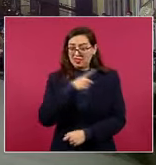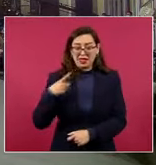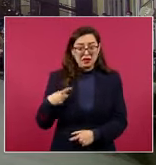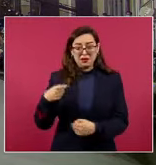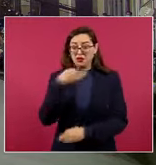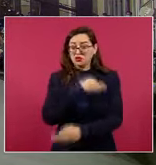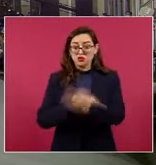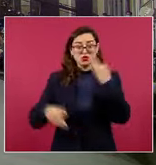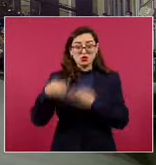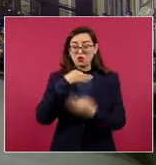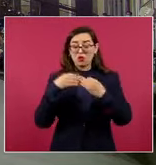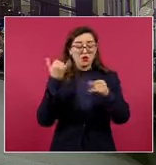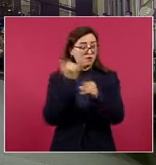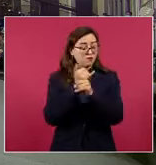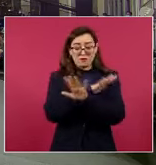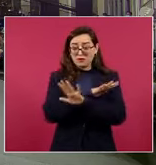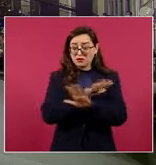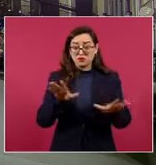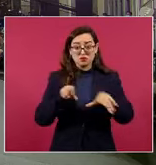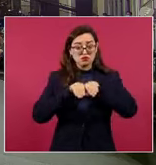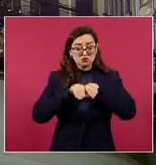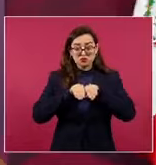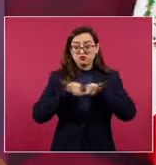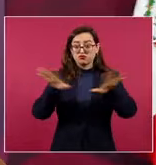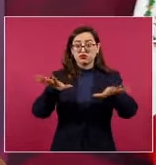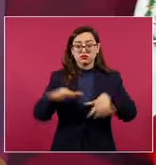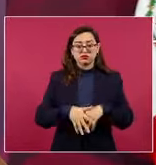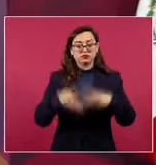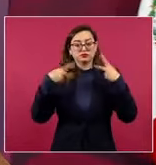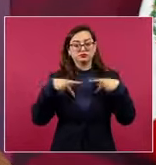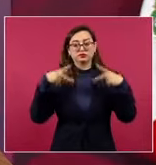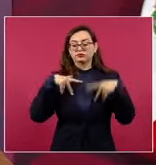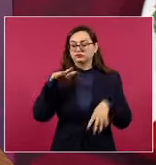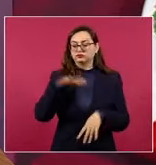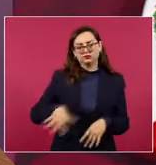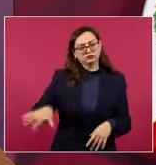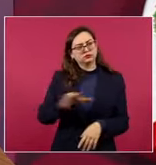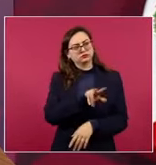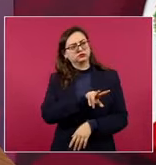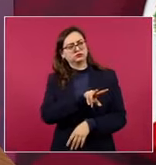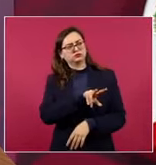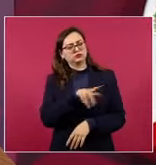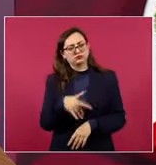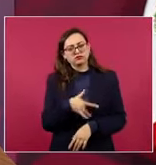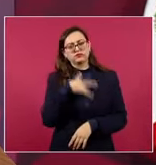las que son buenas y las que no, y que la gente sea la que